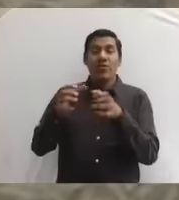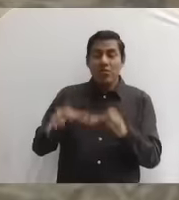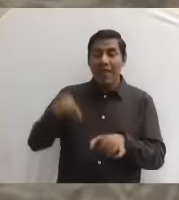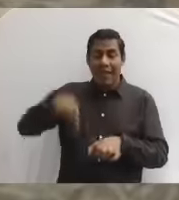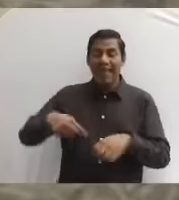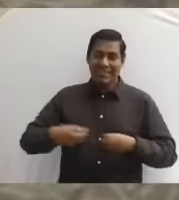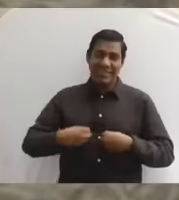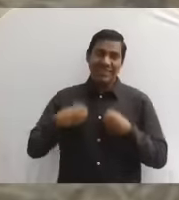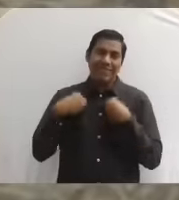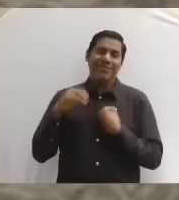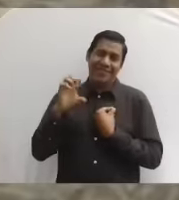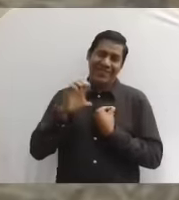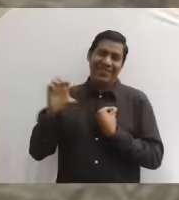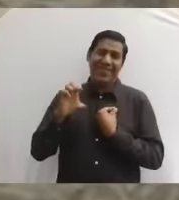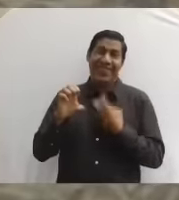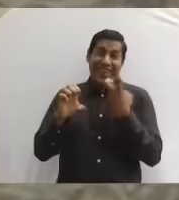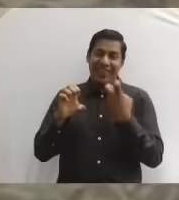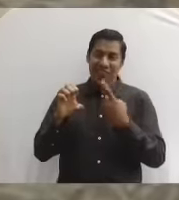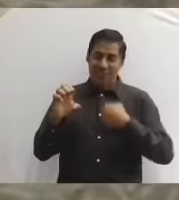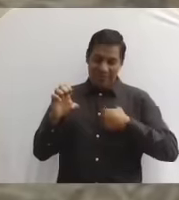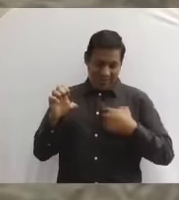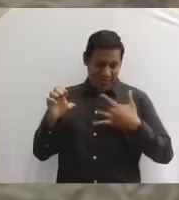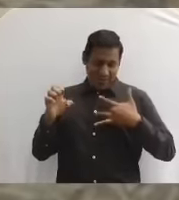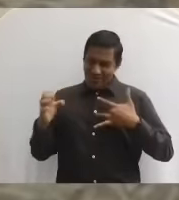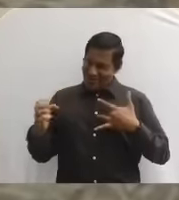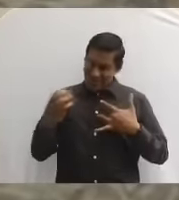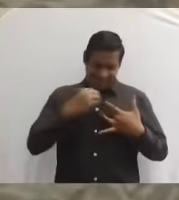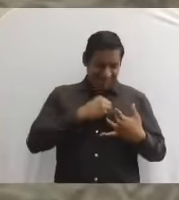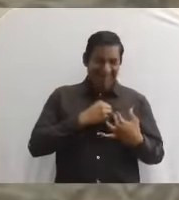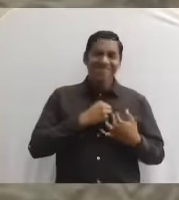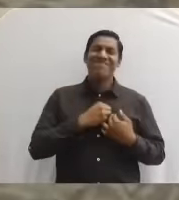que llevo en el corazón Ensenada.